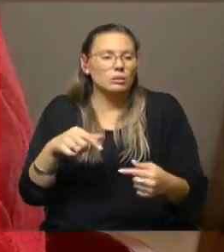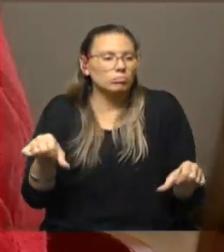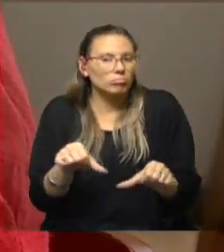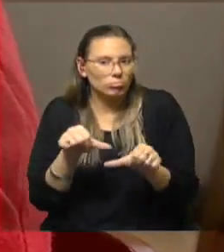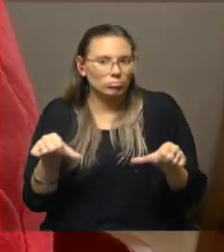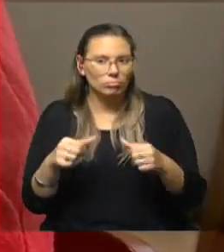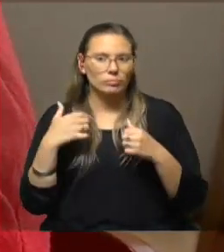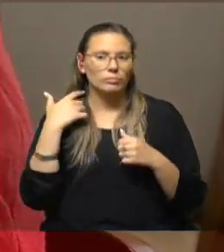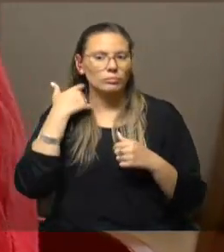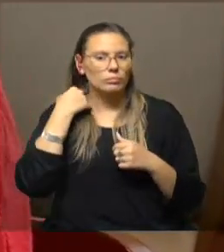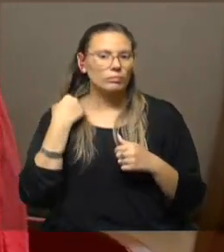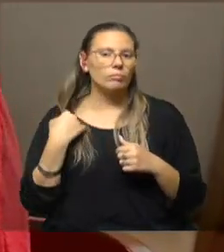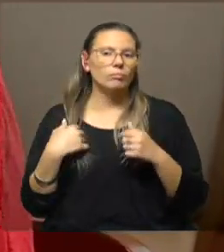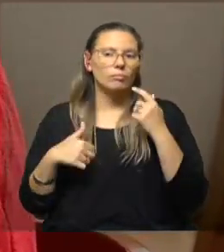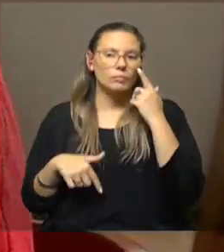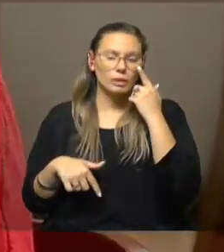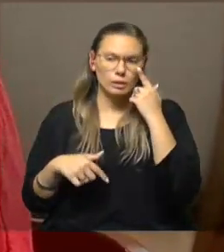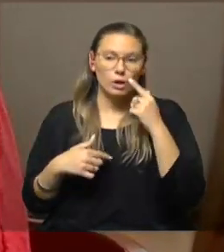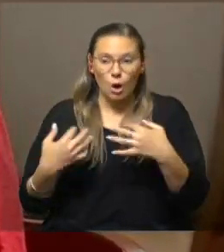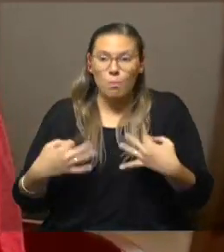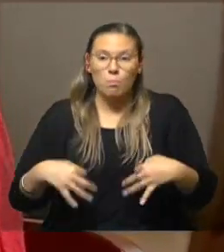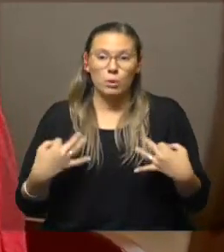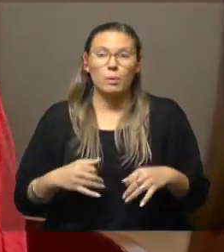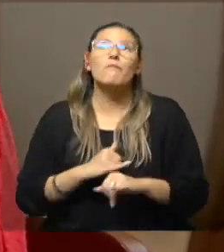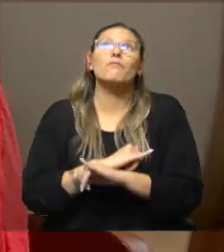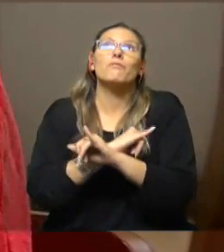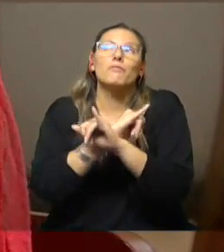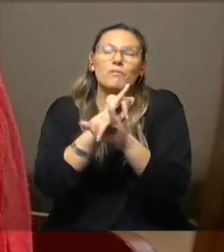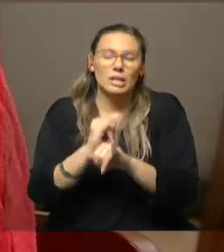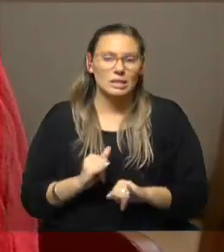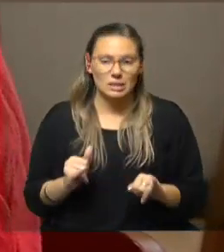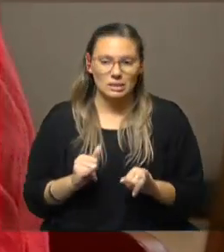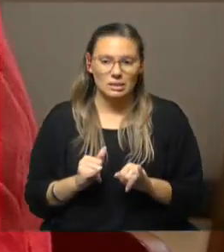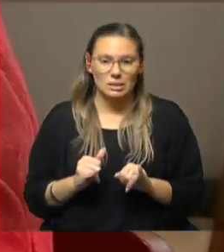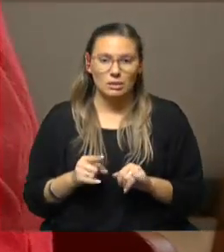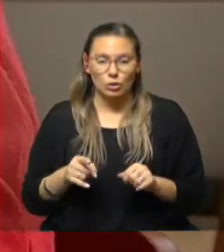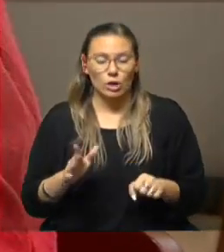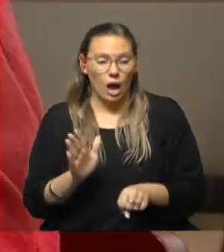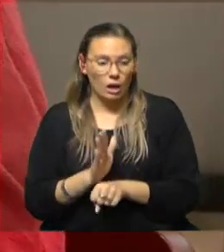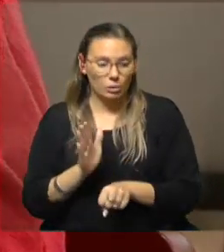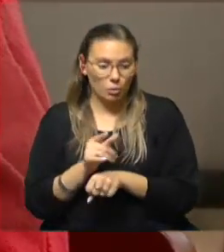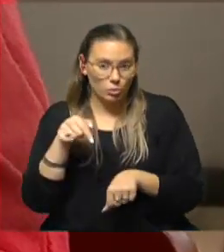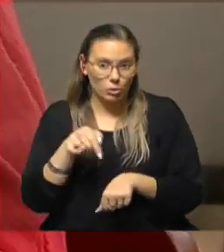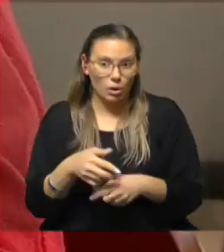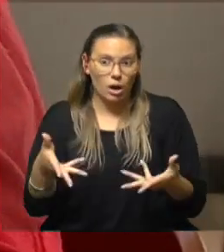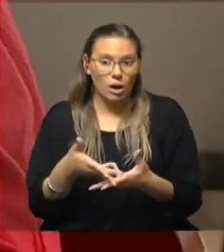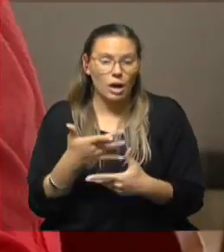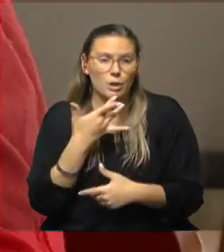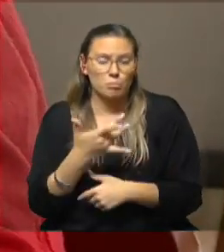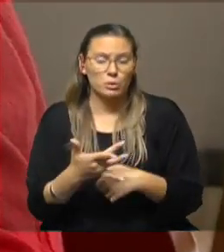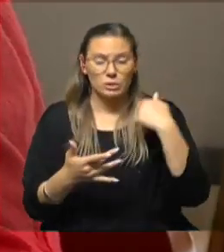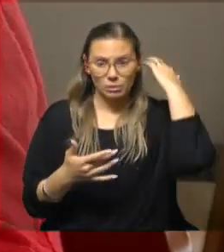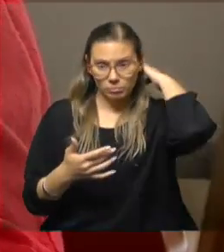haciendo? Mirá, estoy muy bien, muy feliz. Estoy haciendo esta obra que me parece una obra